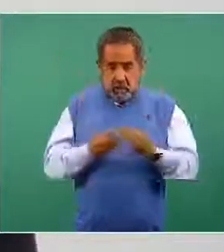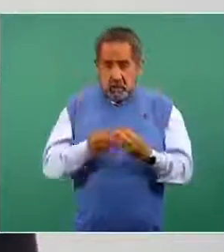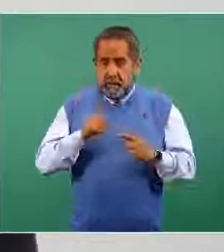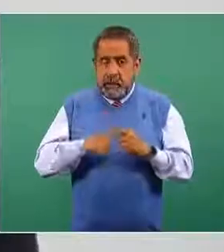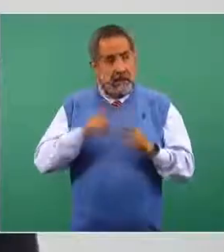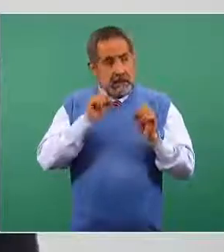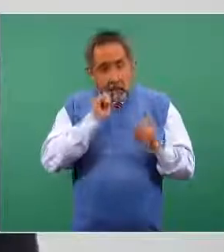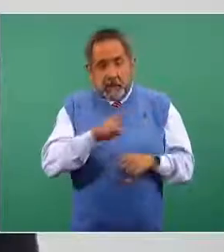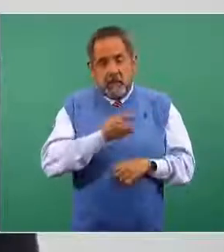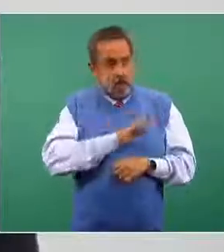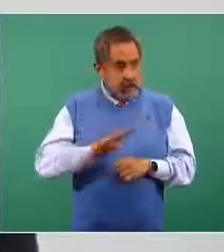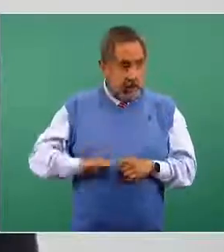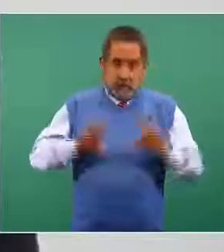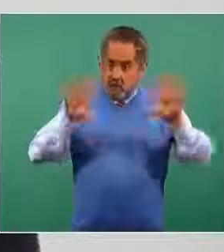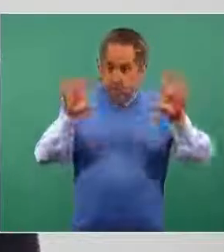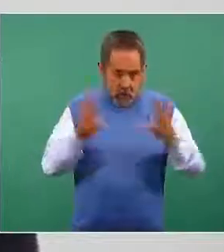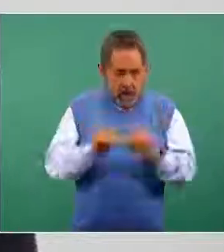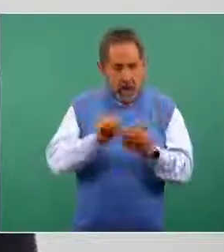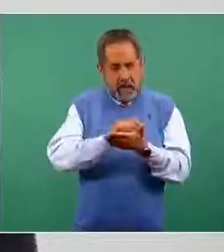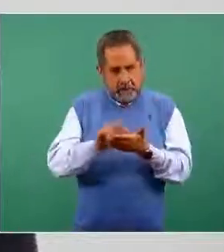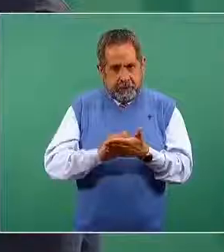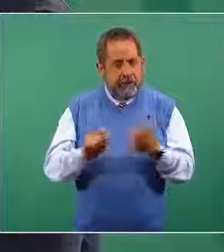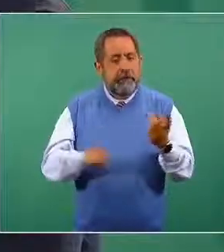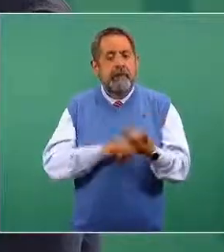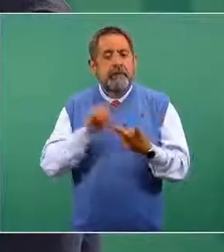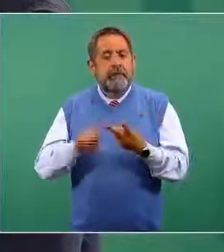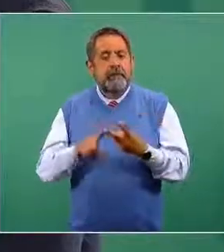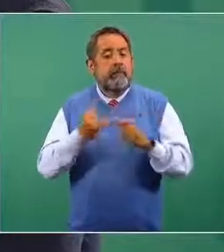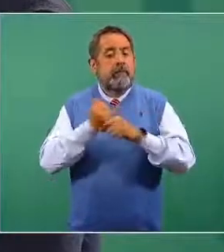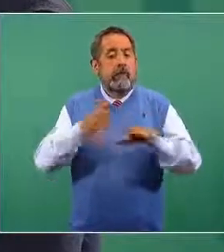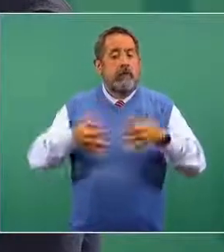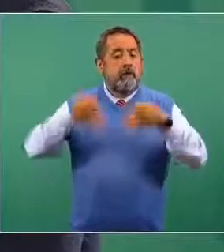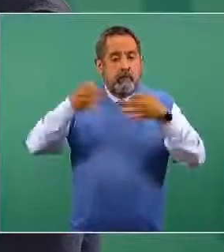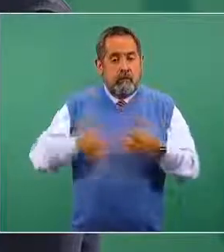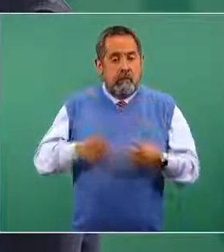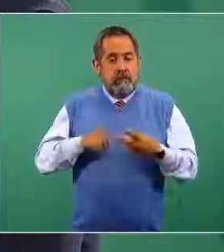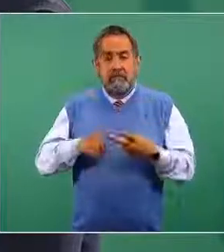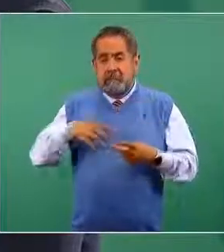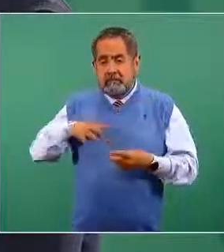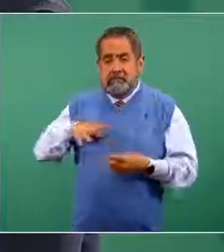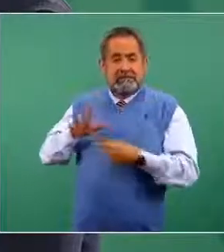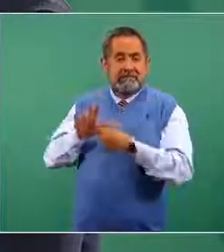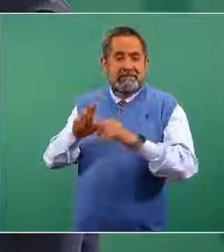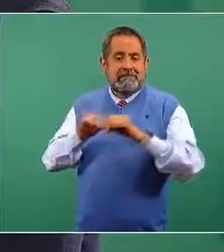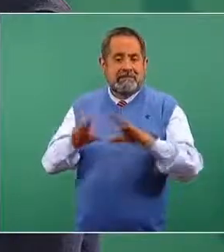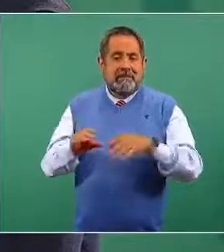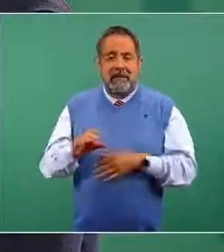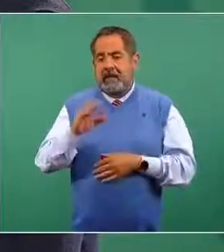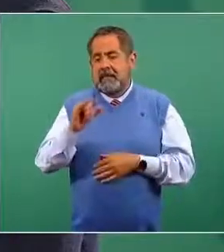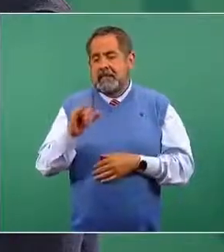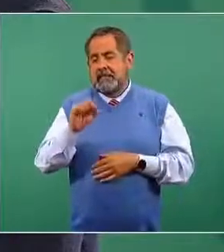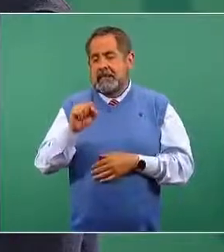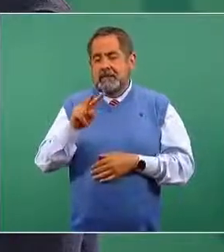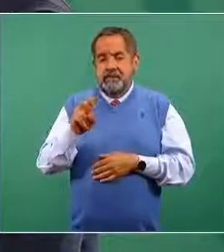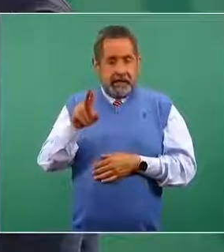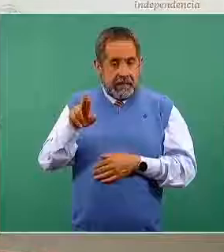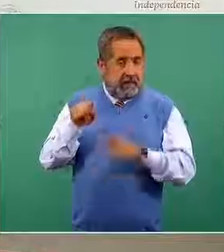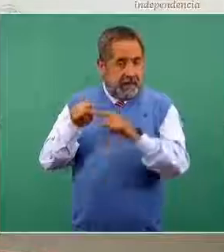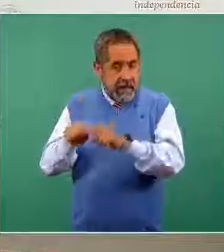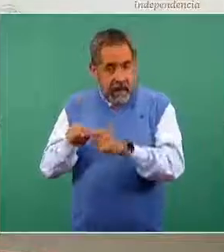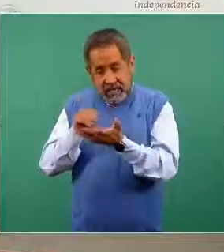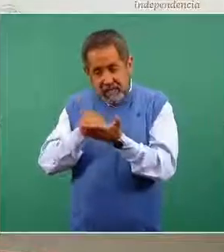municipales. Tenemos otra fuente de información oficial, que es la que hemos comentado, que es el CISBER, y en donde se